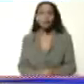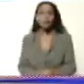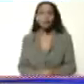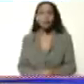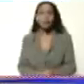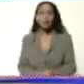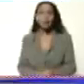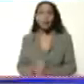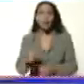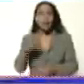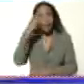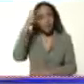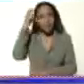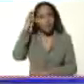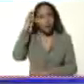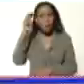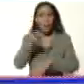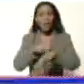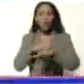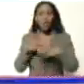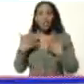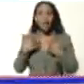canciller, ministro de Salud,